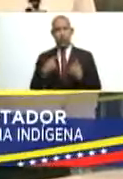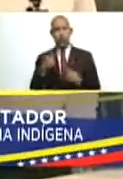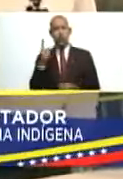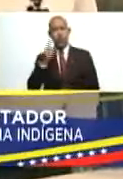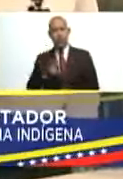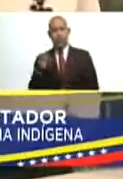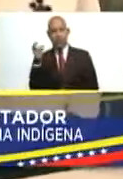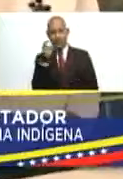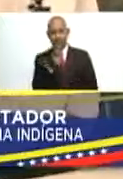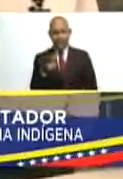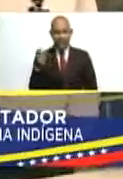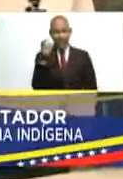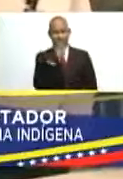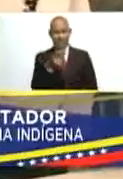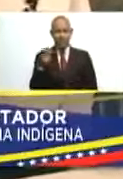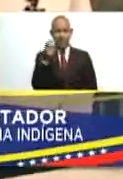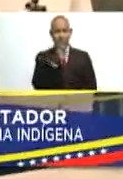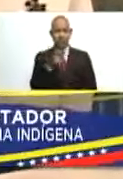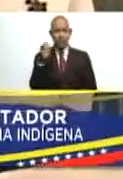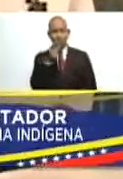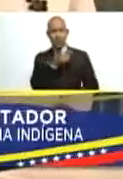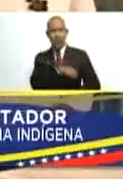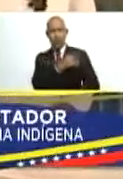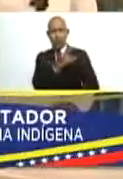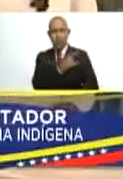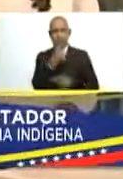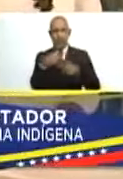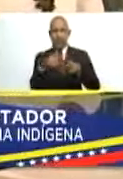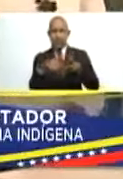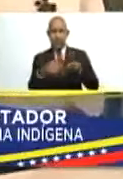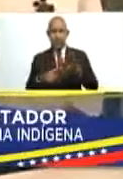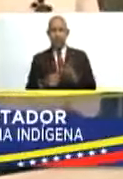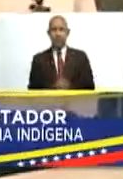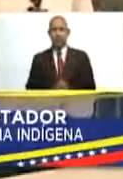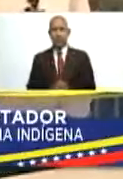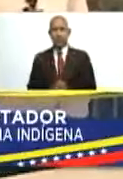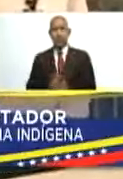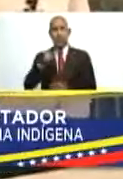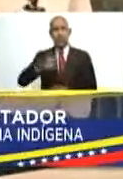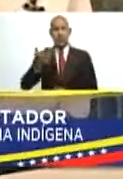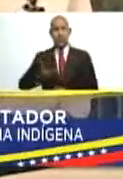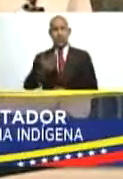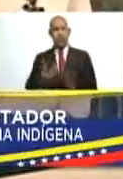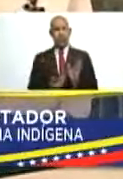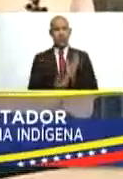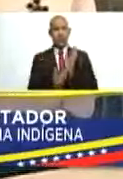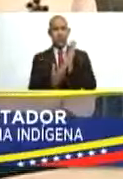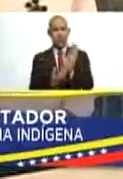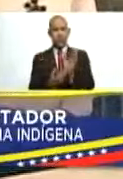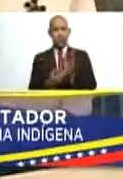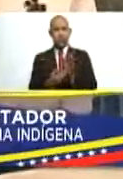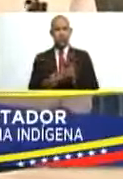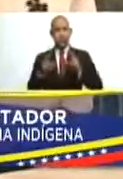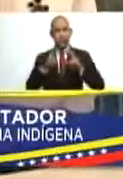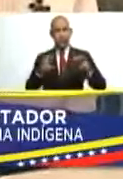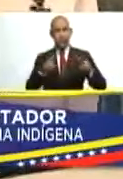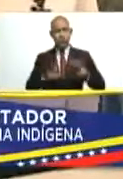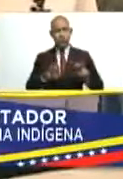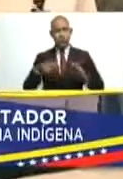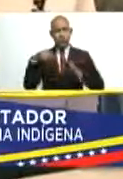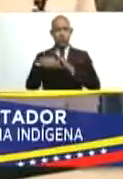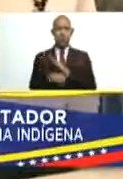investigar en los círculos académicos. Es importante que el resultado de esas investigaciones y esa